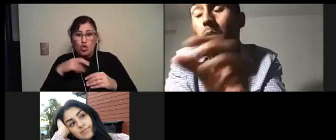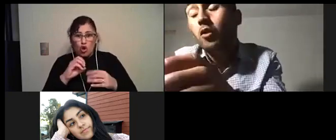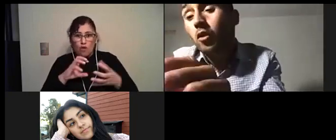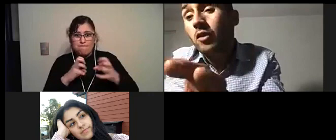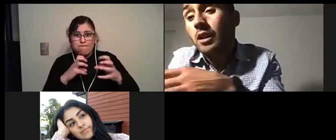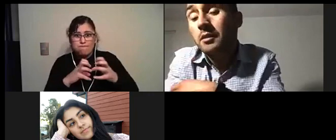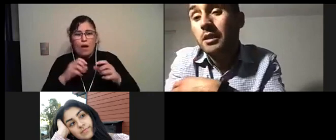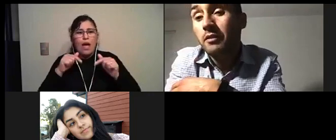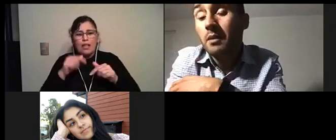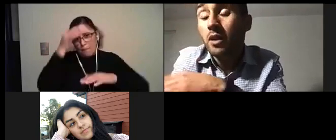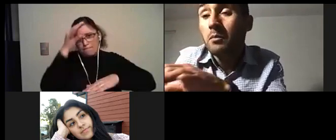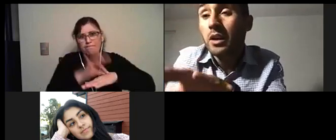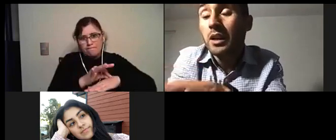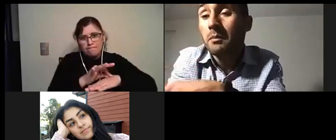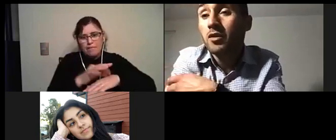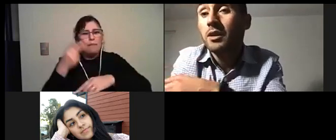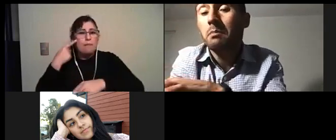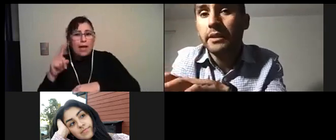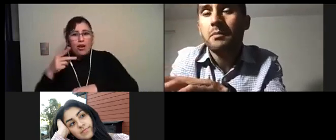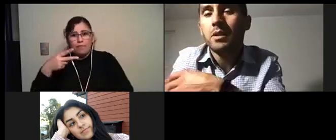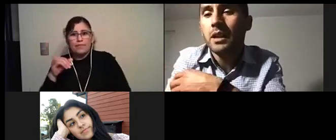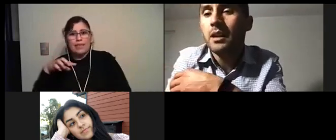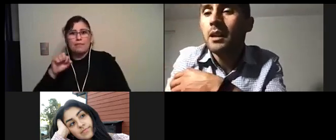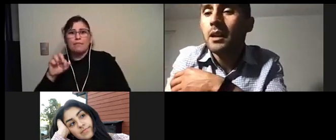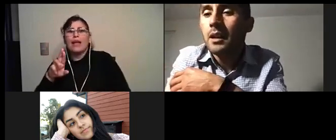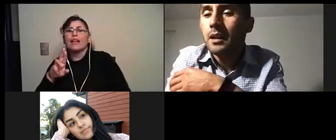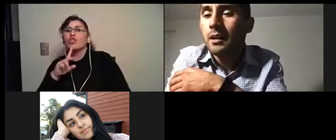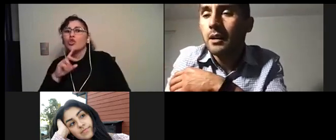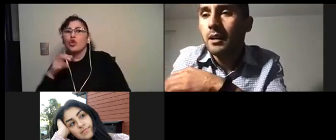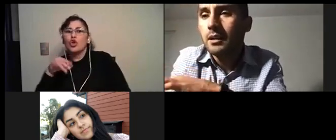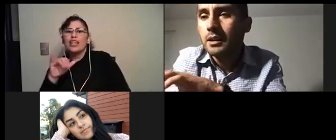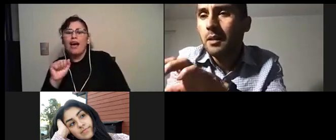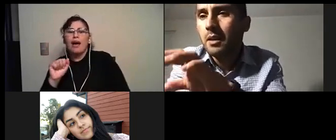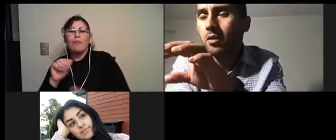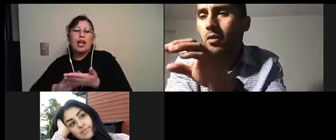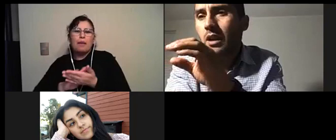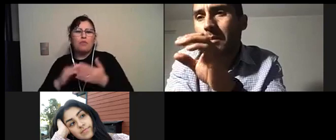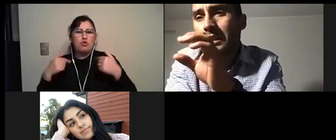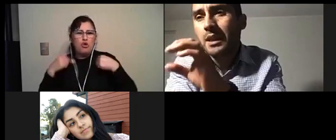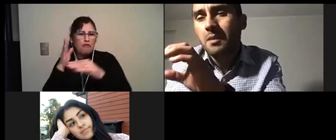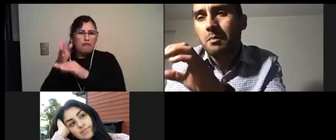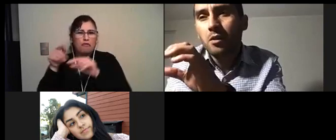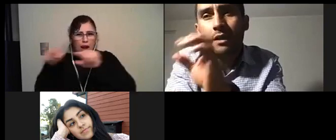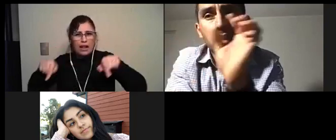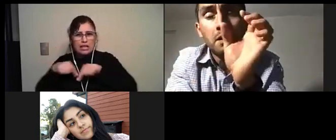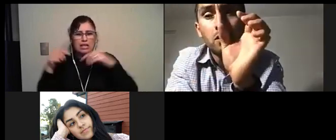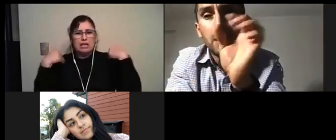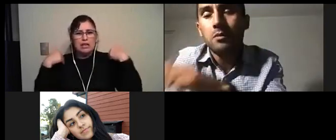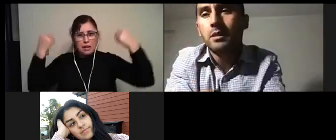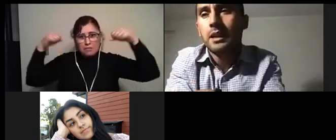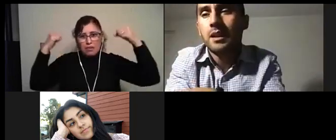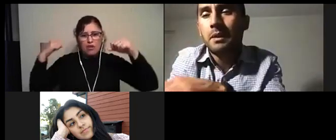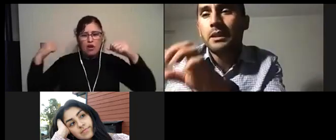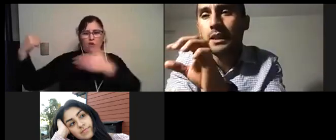tono no patológico, que significa, por ejemplo, ir al gimnasio a hacer pesas, ¿ya? Ya, pero la espasticidad después no va a ser